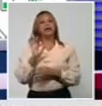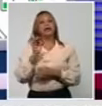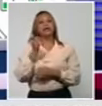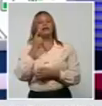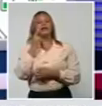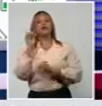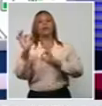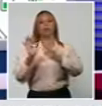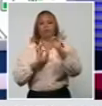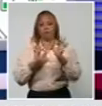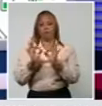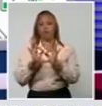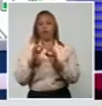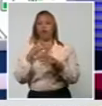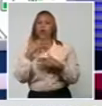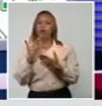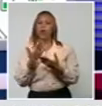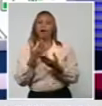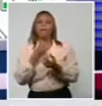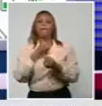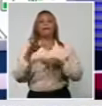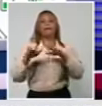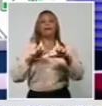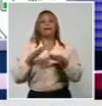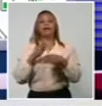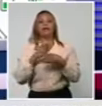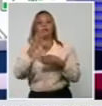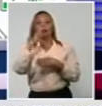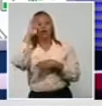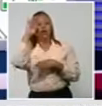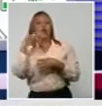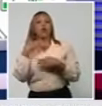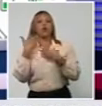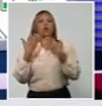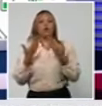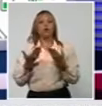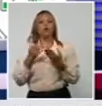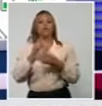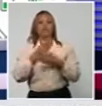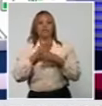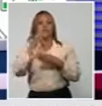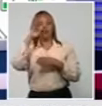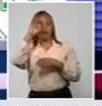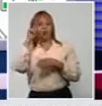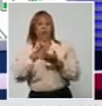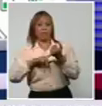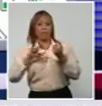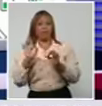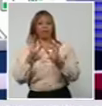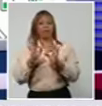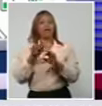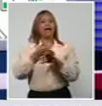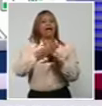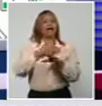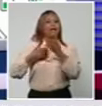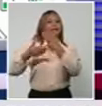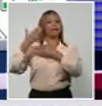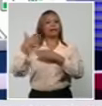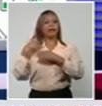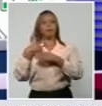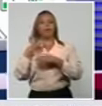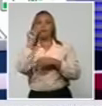peligro. ¿Cuán preparados están los santiagueros? ¿Cuánta percepción del riesgo tienen en Santiago de Cuba, una provincia que hace mucho tiempo no reporta